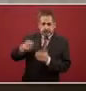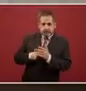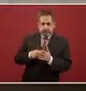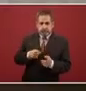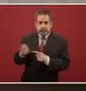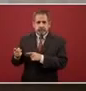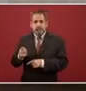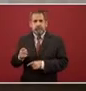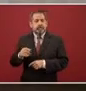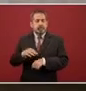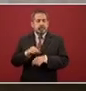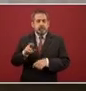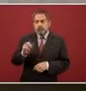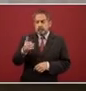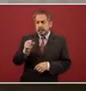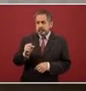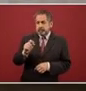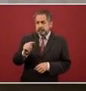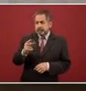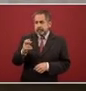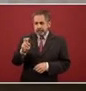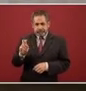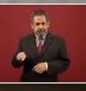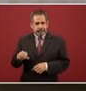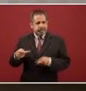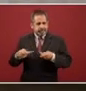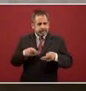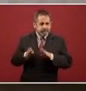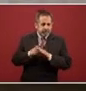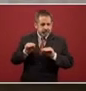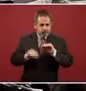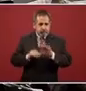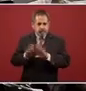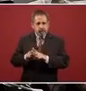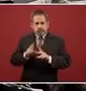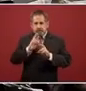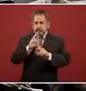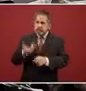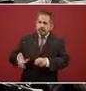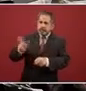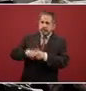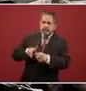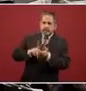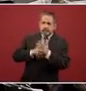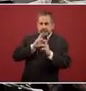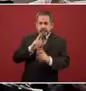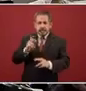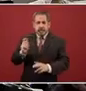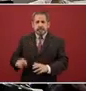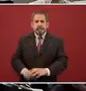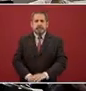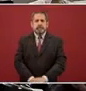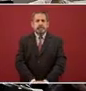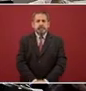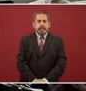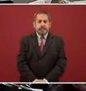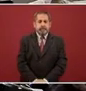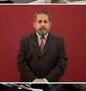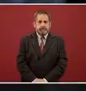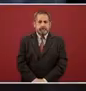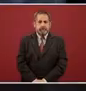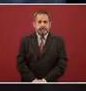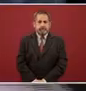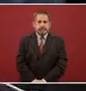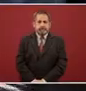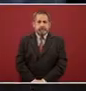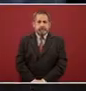Terán, comentaran sobre el tema de preparación, en particular en la capacidad de respuesta hospitalaria. ¿Me pudiera dar sobre el porcentaje